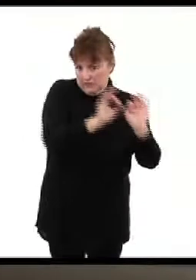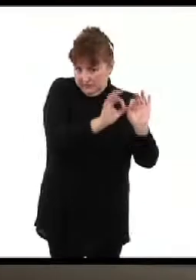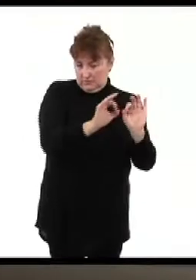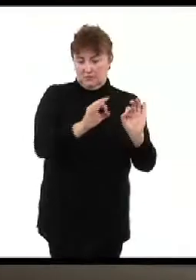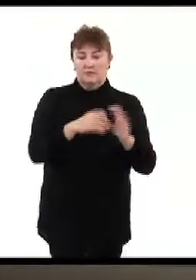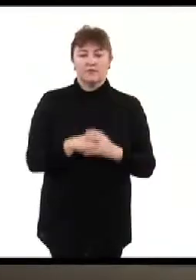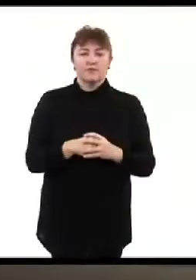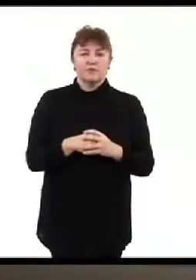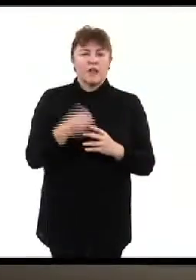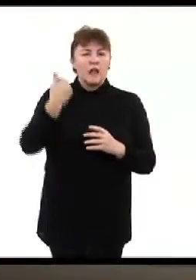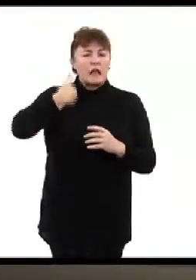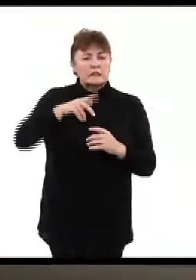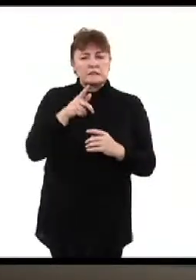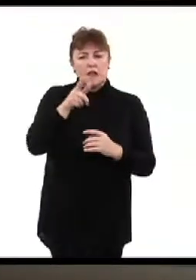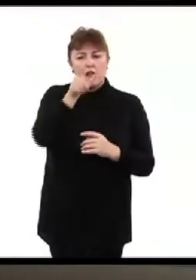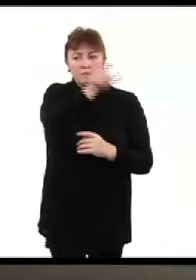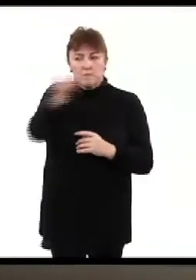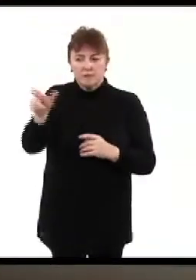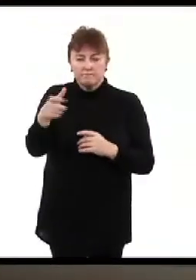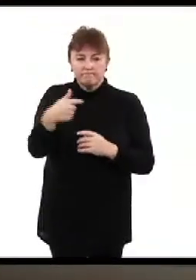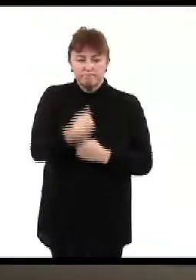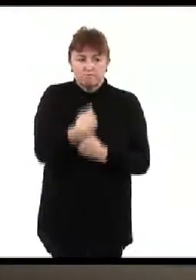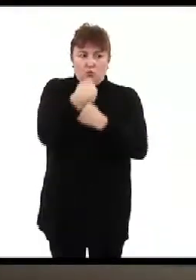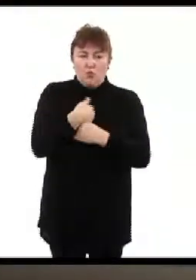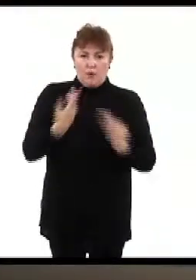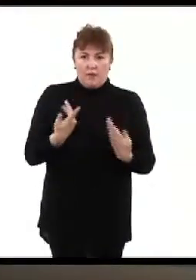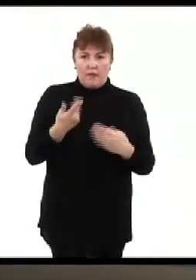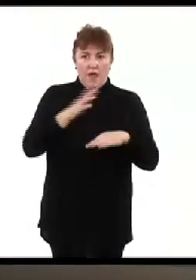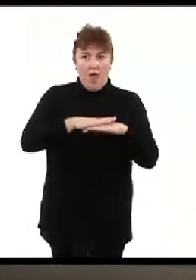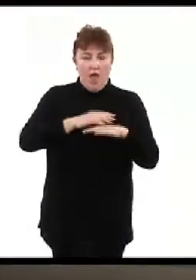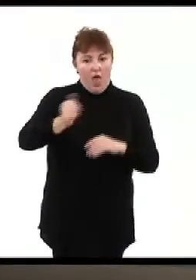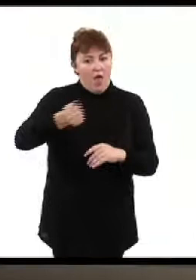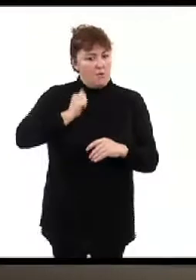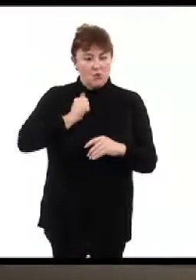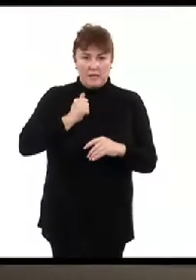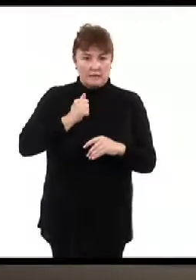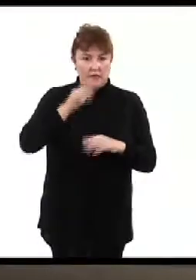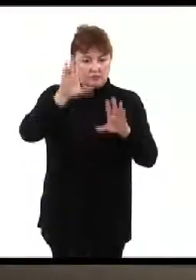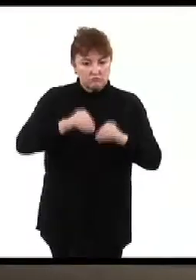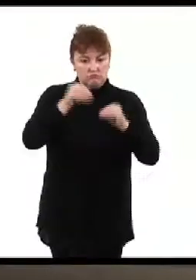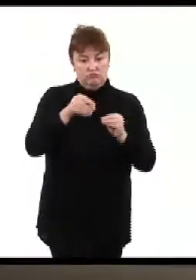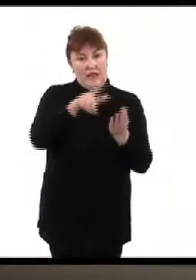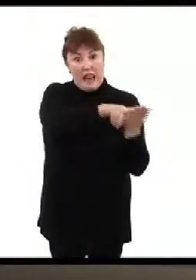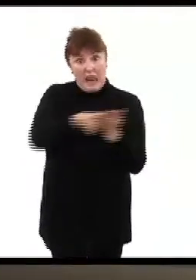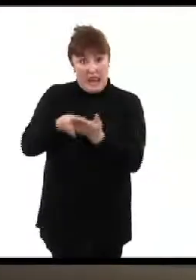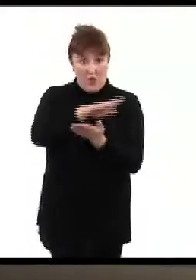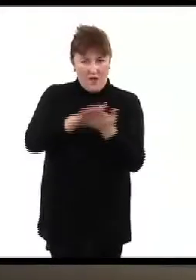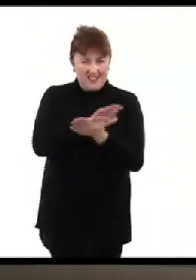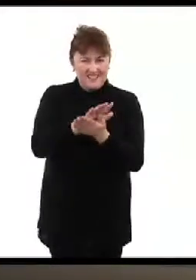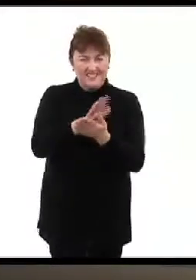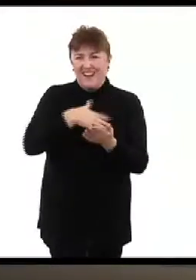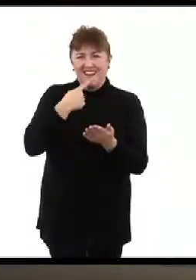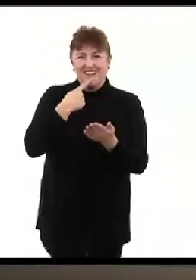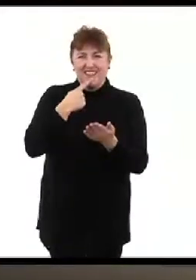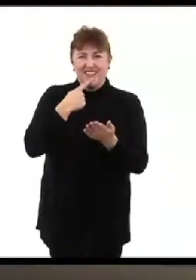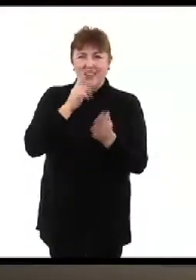físicos, han obligado a las personas a valerse del lenguaje de los signos. Pero no se trata ni mucho menos de regresar a